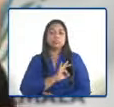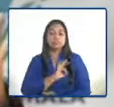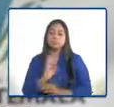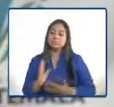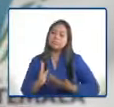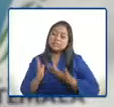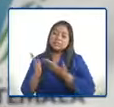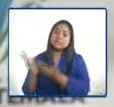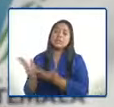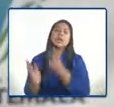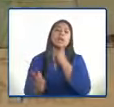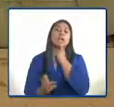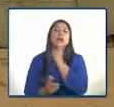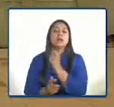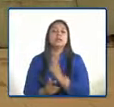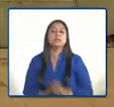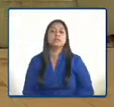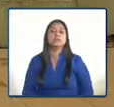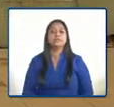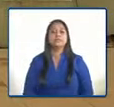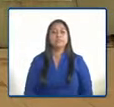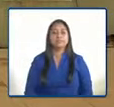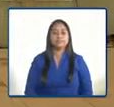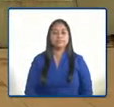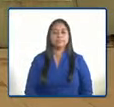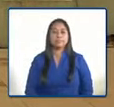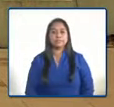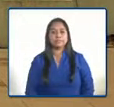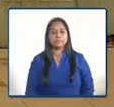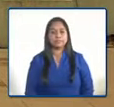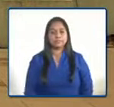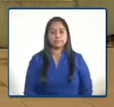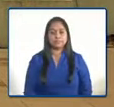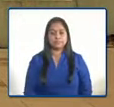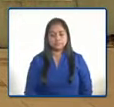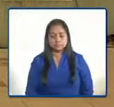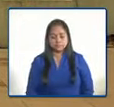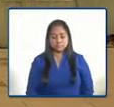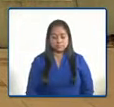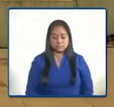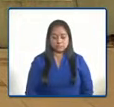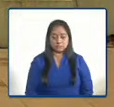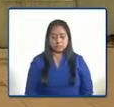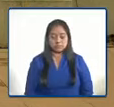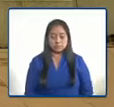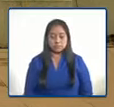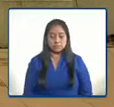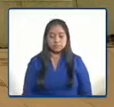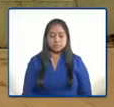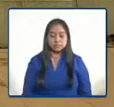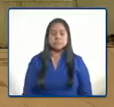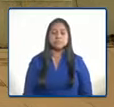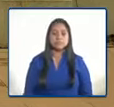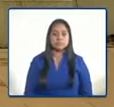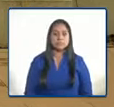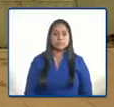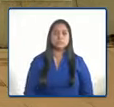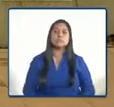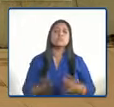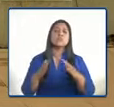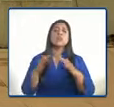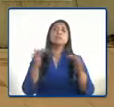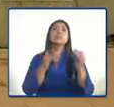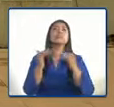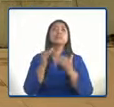darles lo mejor que podamos. Sí, gracias, señor secretario. La otra pregunta que hacía el periodista es la construcción